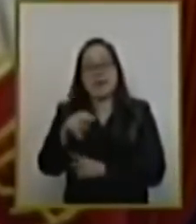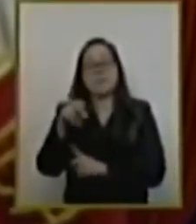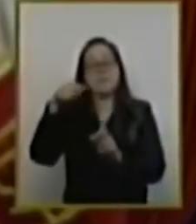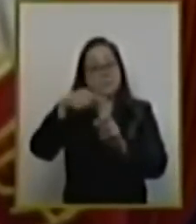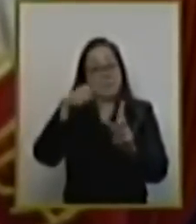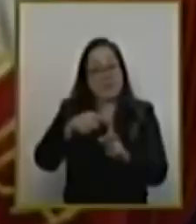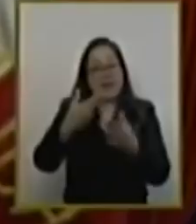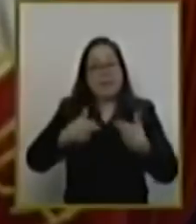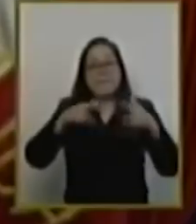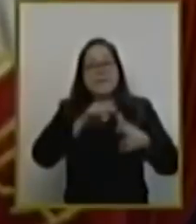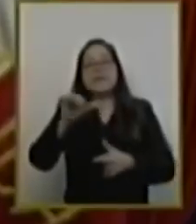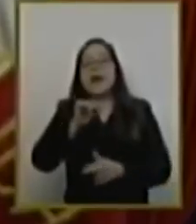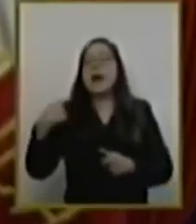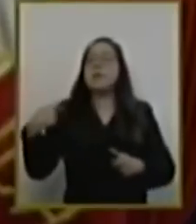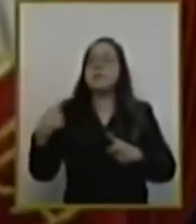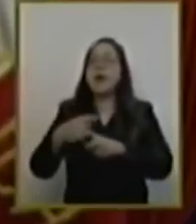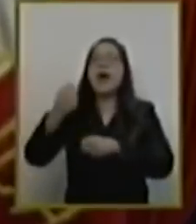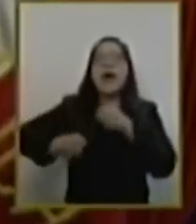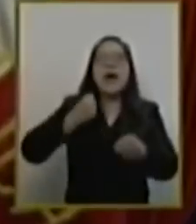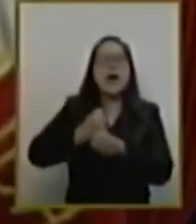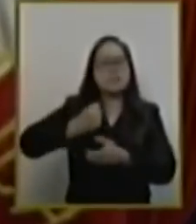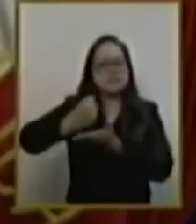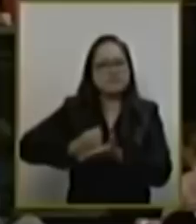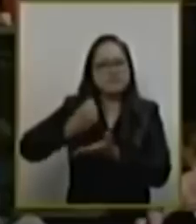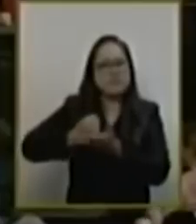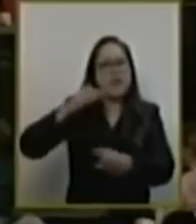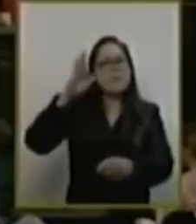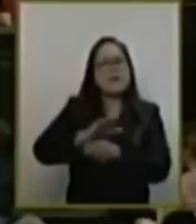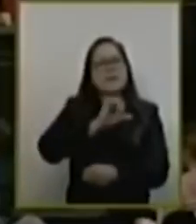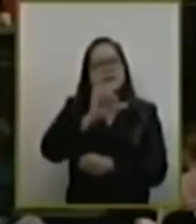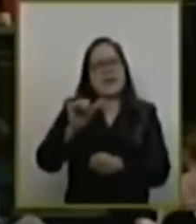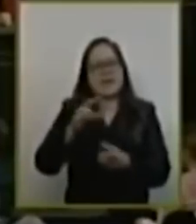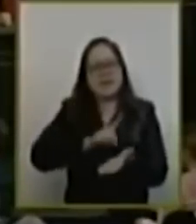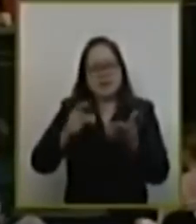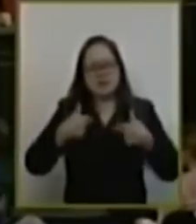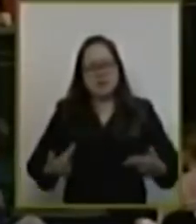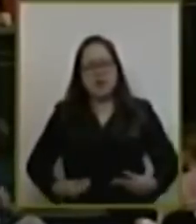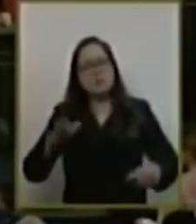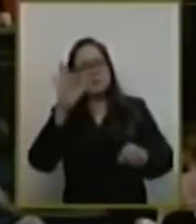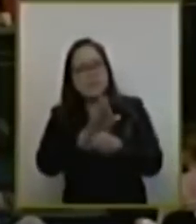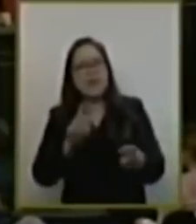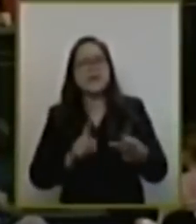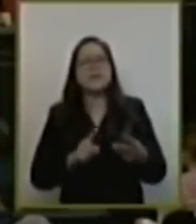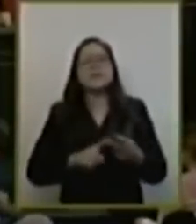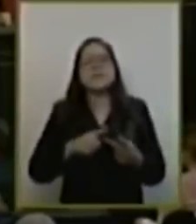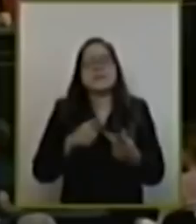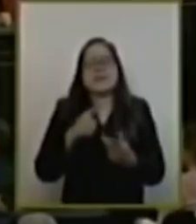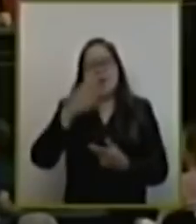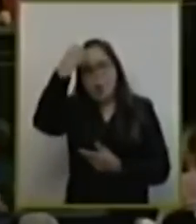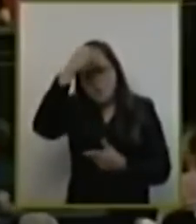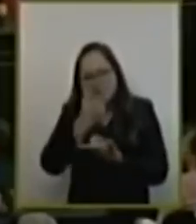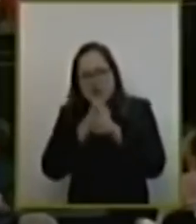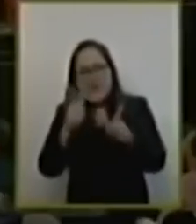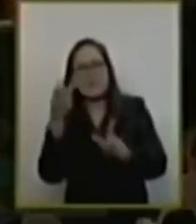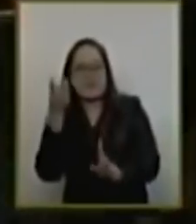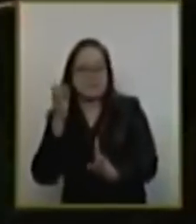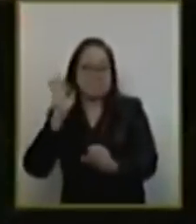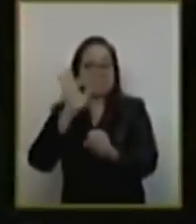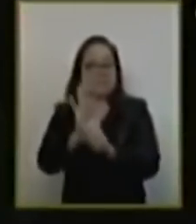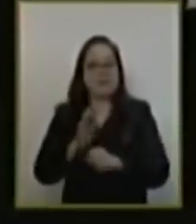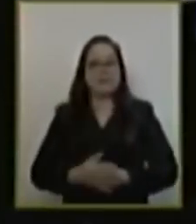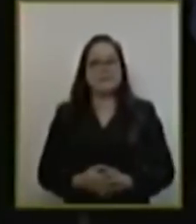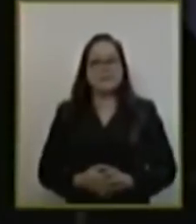que representa una vida de lucha en favor de las defensas de los derechos humanos y de la libertad de expresión.